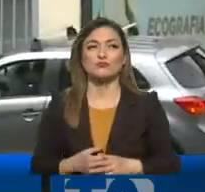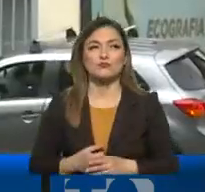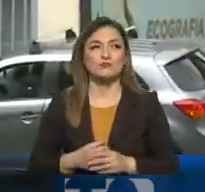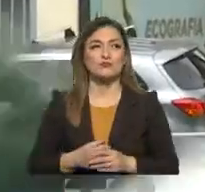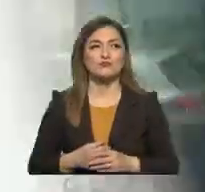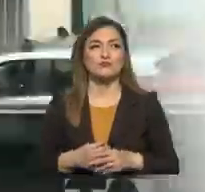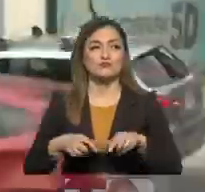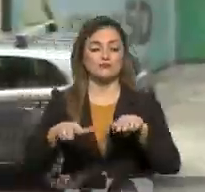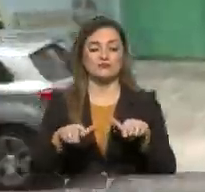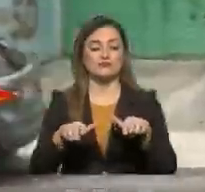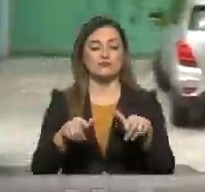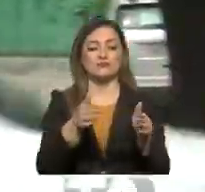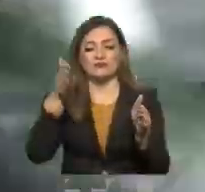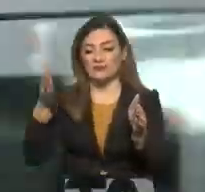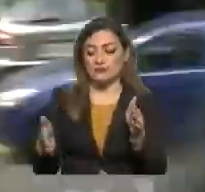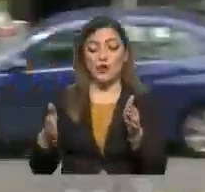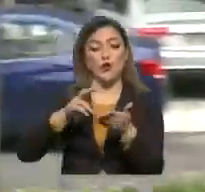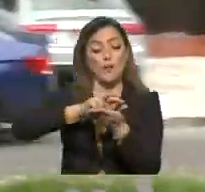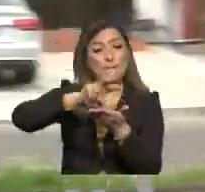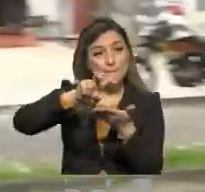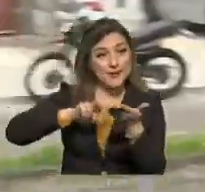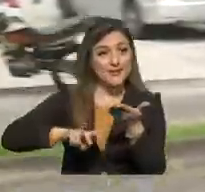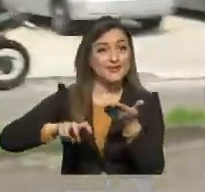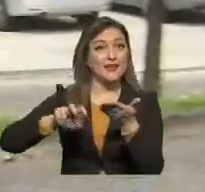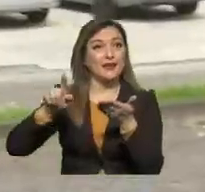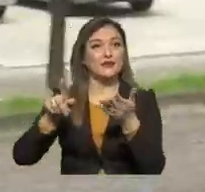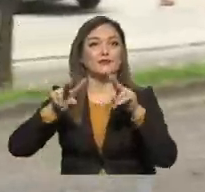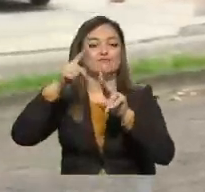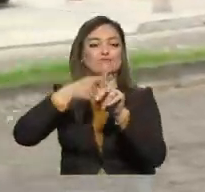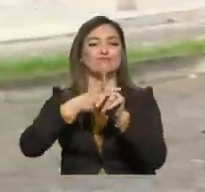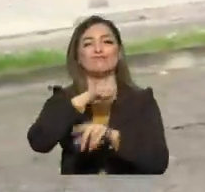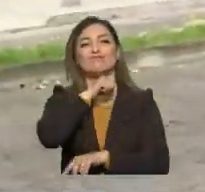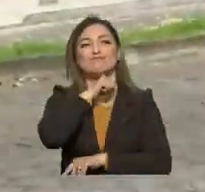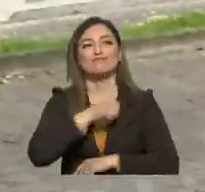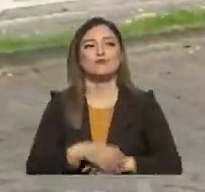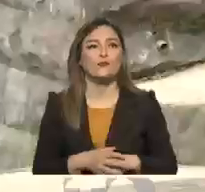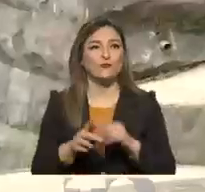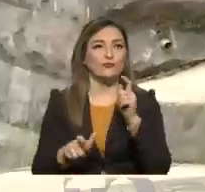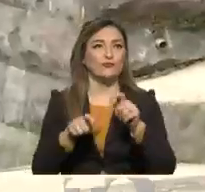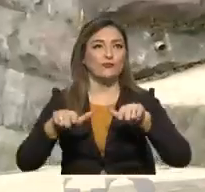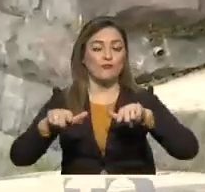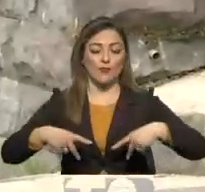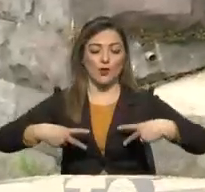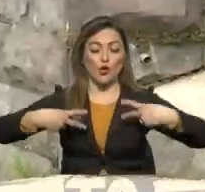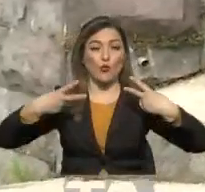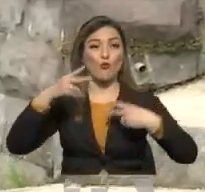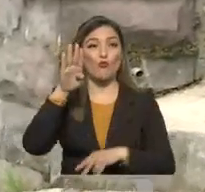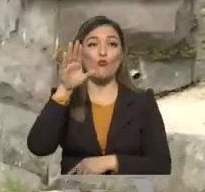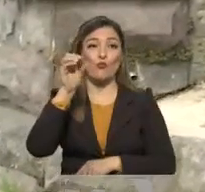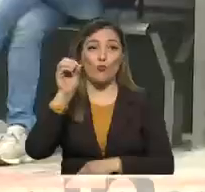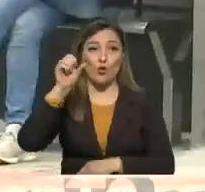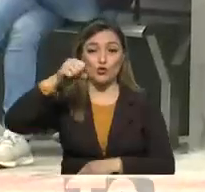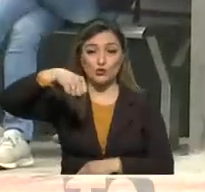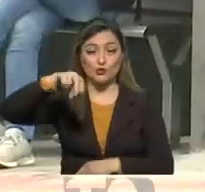Esto ocurrió al lado de la pizzería en la que meses atrás también se registró un asalto. Sin embargo, los moradores del sector de El Bosque, en el norte de